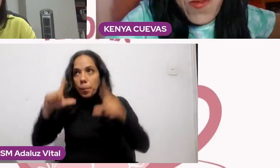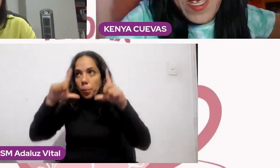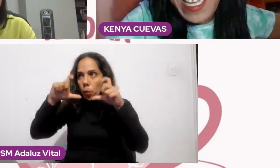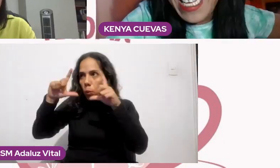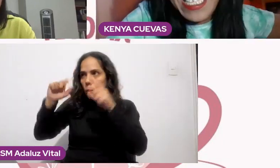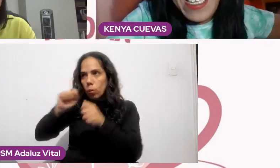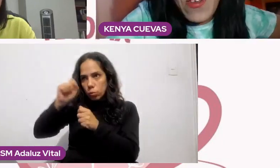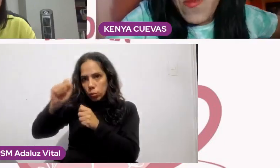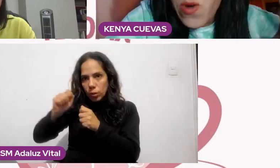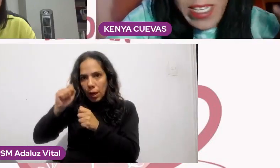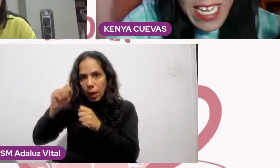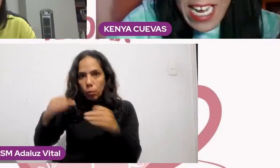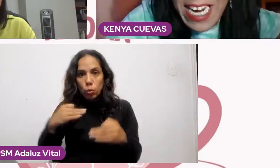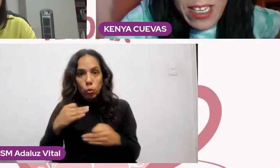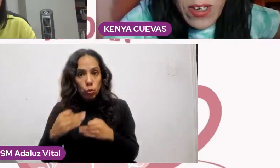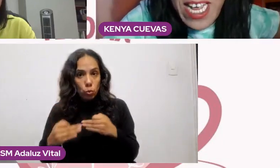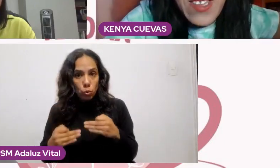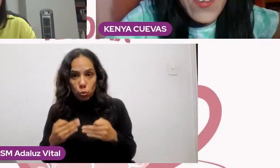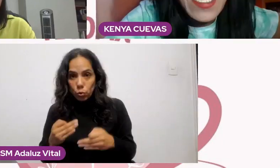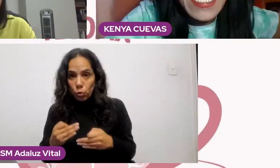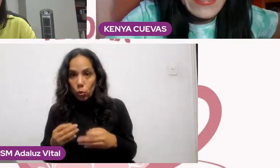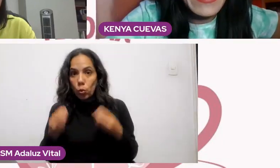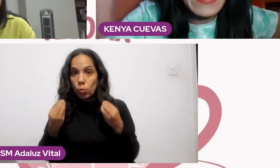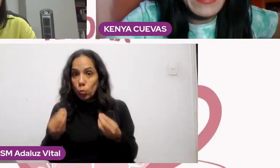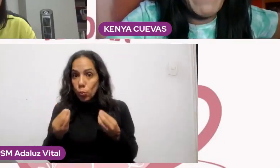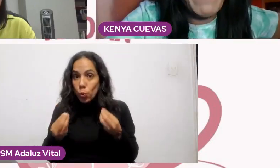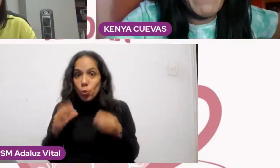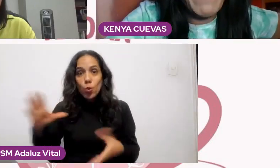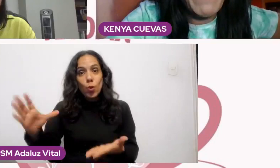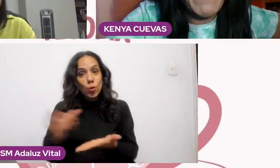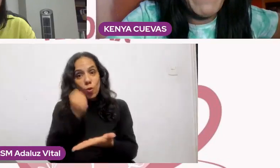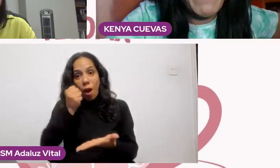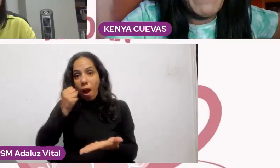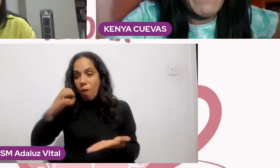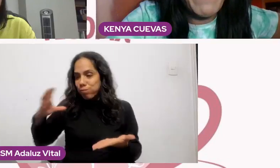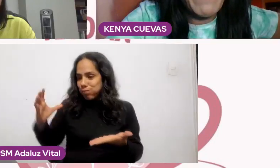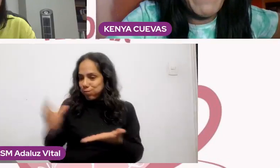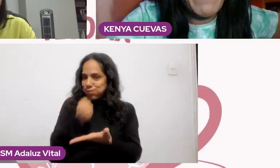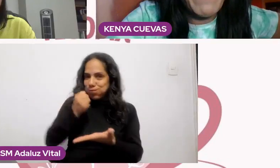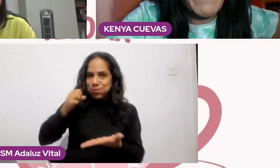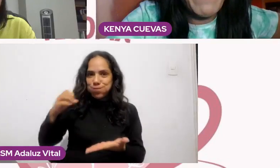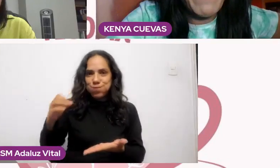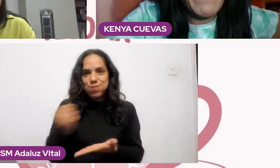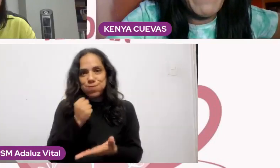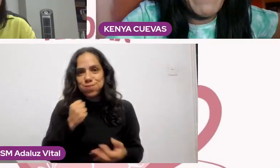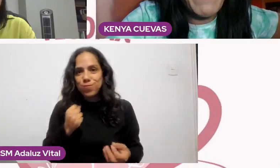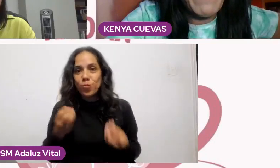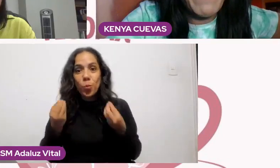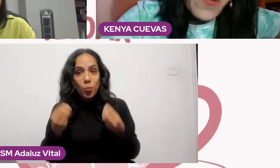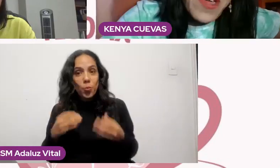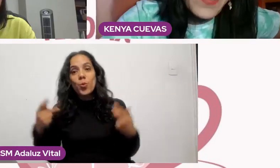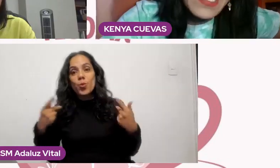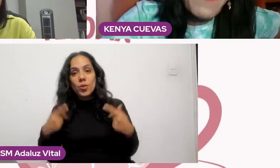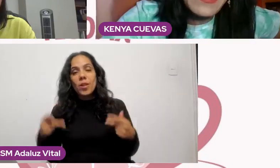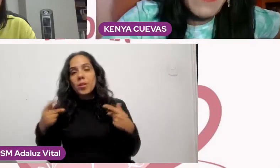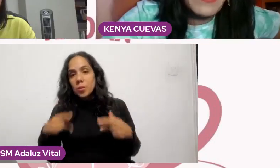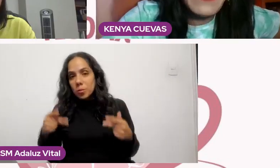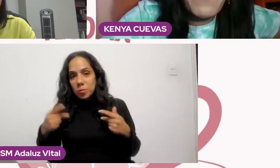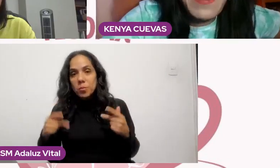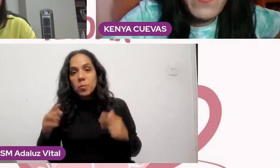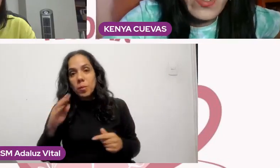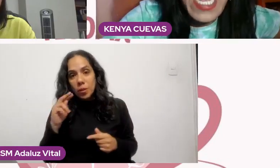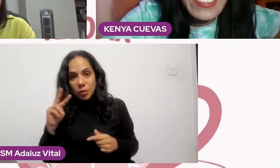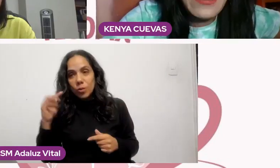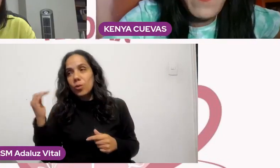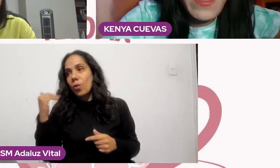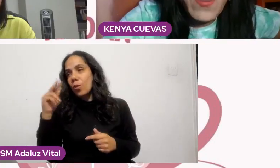un documental que ha sido multigalardonado y que mucha gente lo está pidiendo. Hoy estuve en la rueda de prensa precisamente,